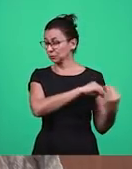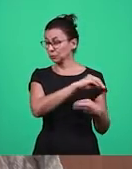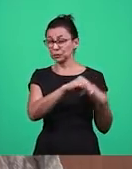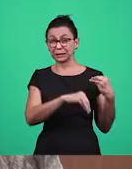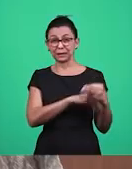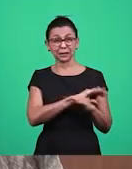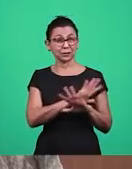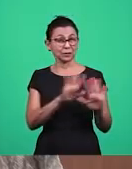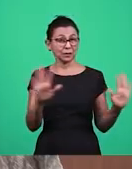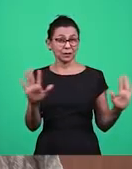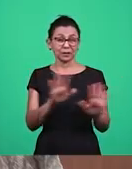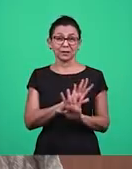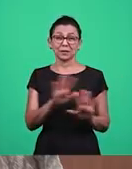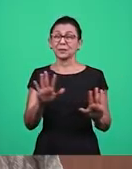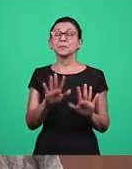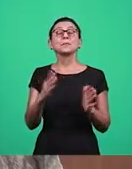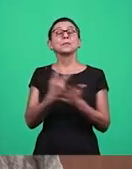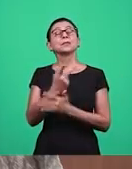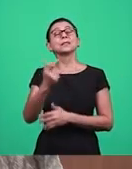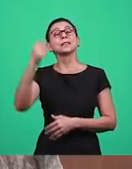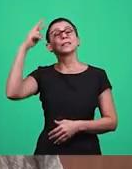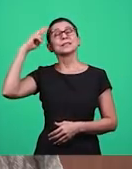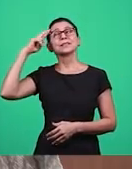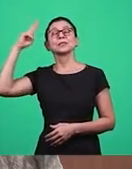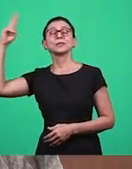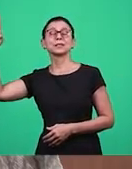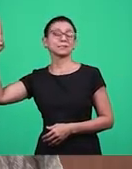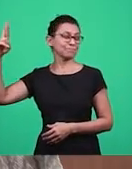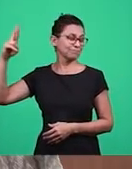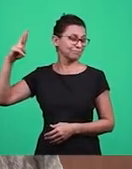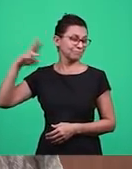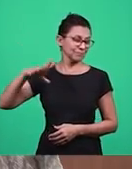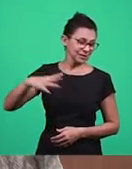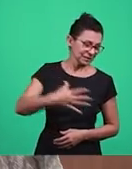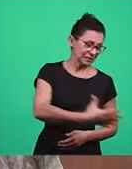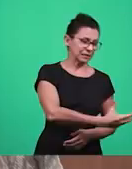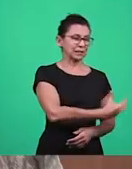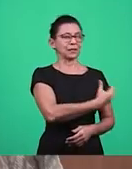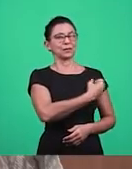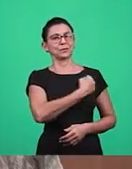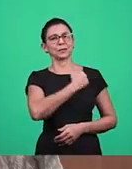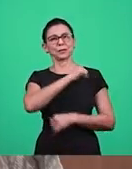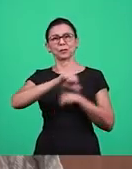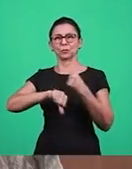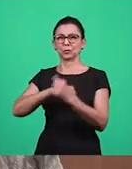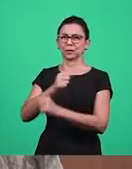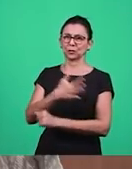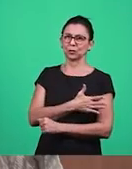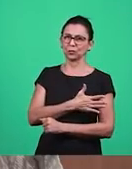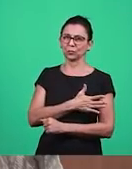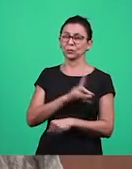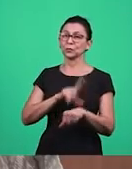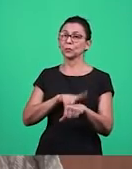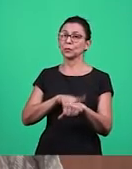condenado y le trae una nueva esperanza a través del gran regalo, cuando Jesús derrama su sangre en